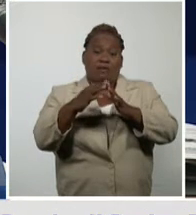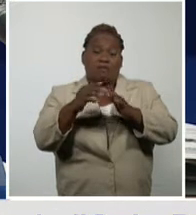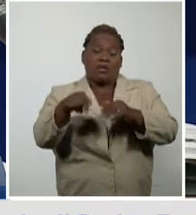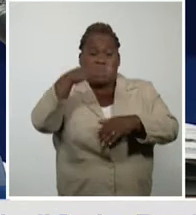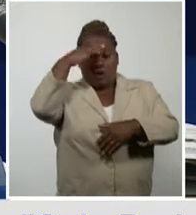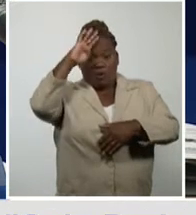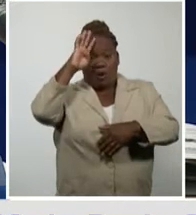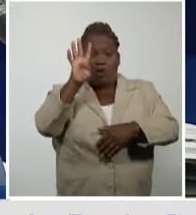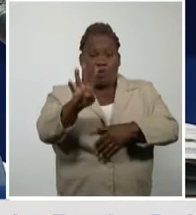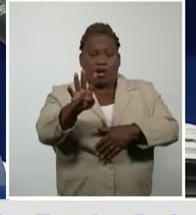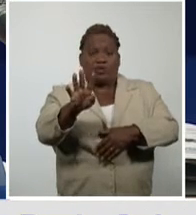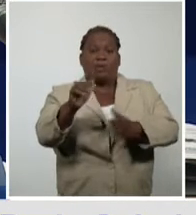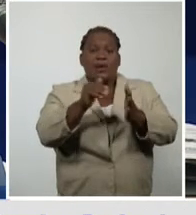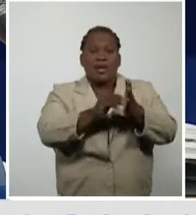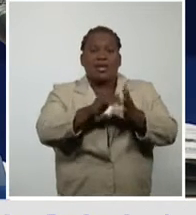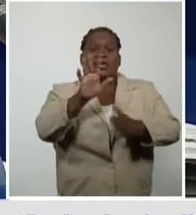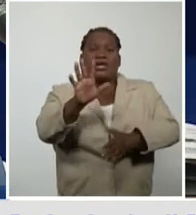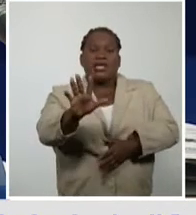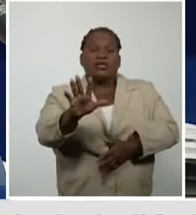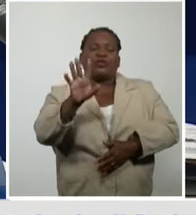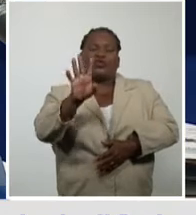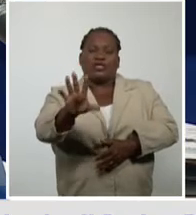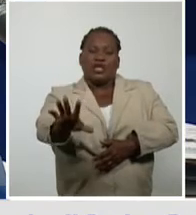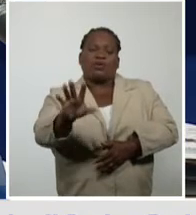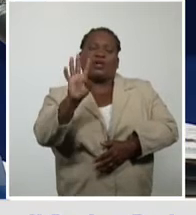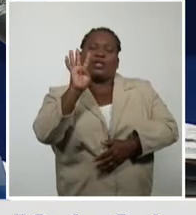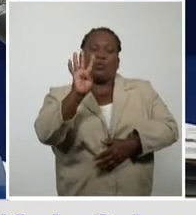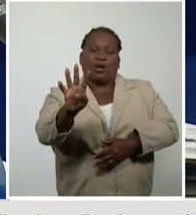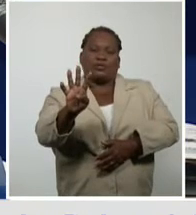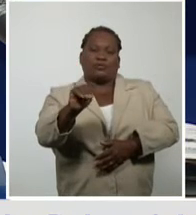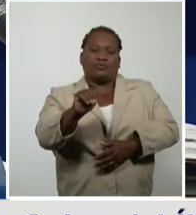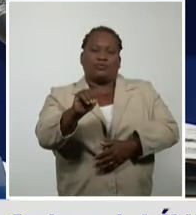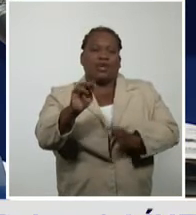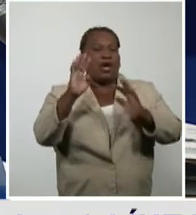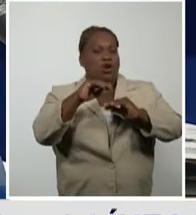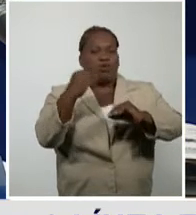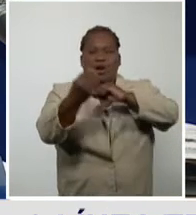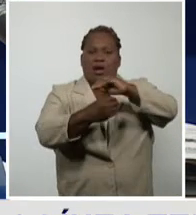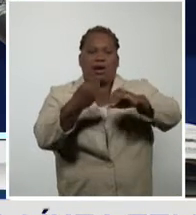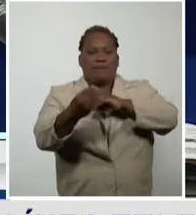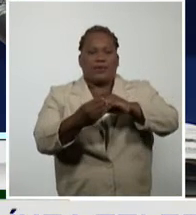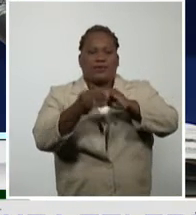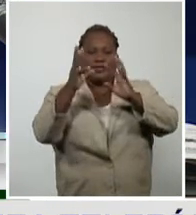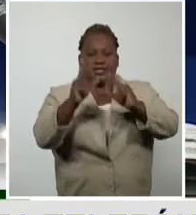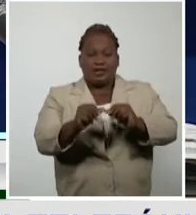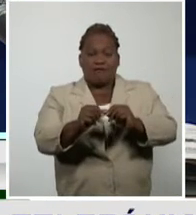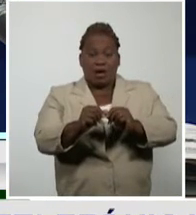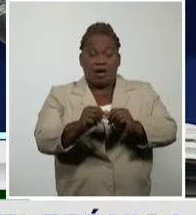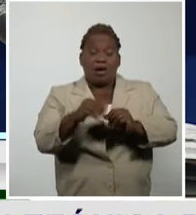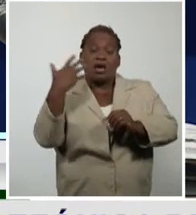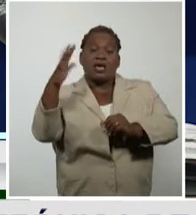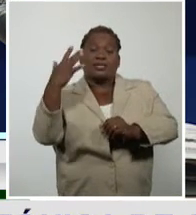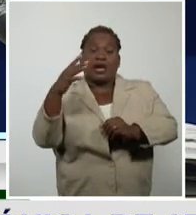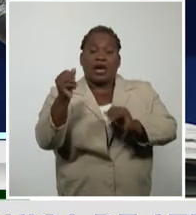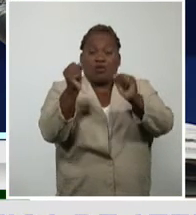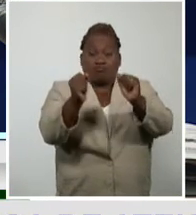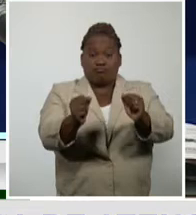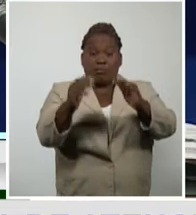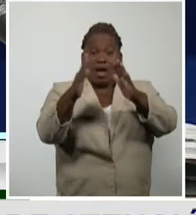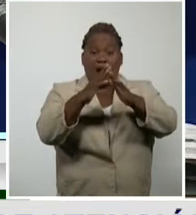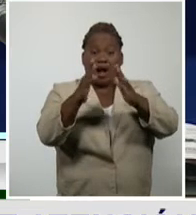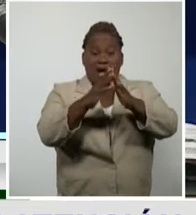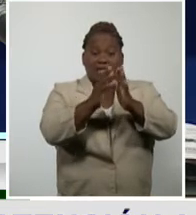4.254. No tiene cambio la cifra de 940 extranjeros hospedados en casas de